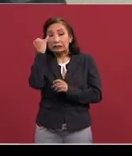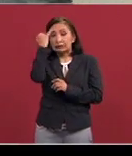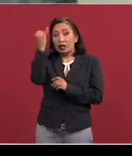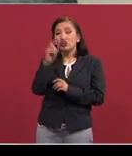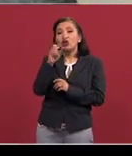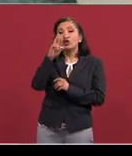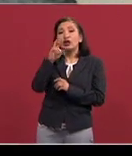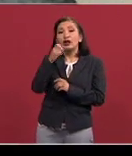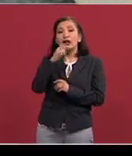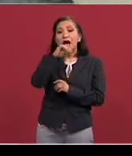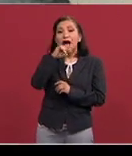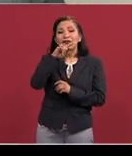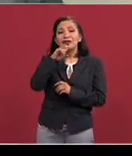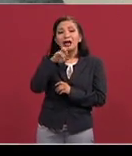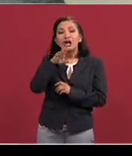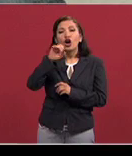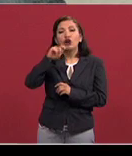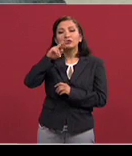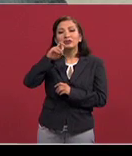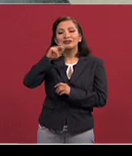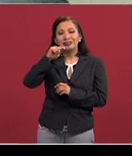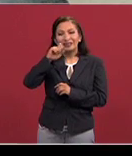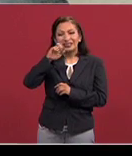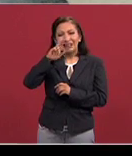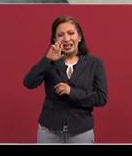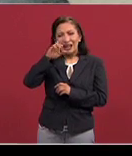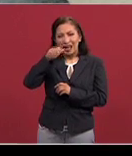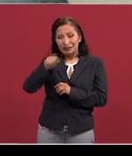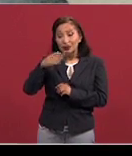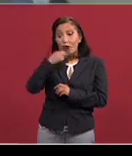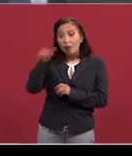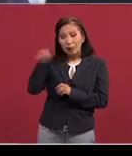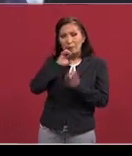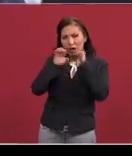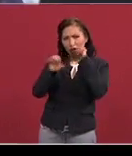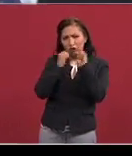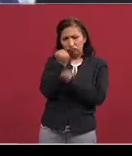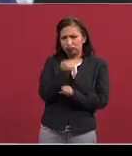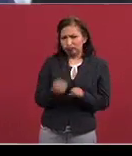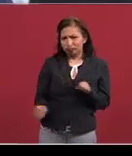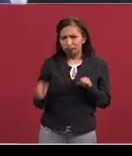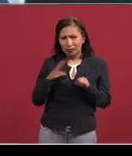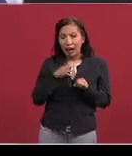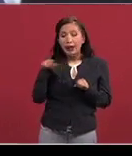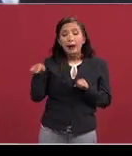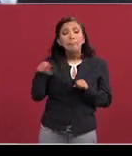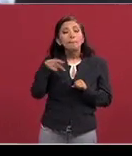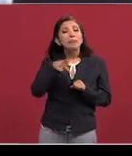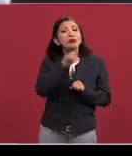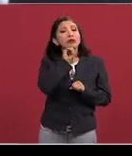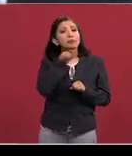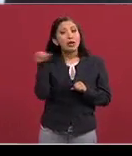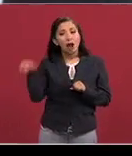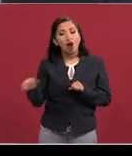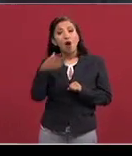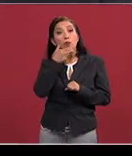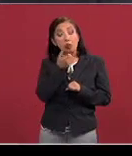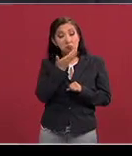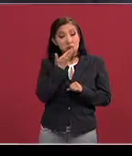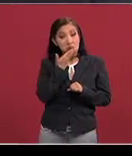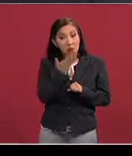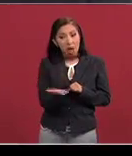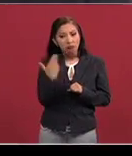del doctor Javier Contreras. Javier Contreras es un periodista muy reconocido, pero además es uno de los